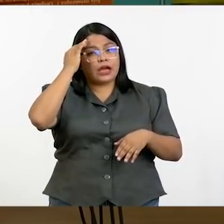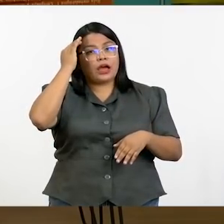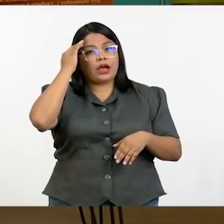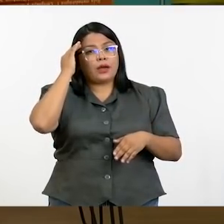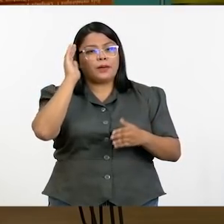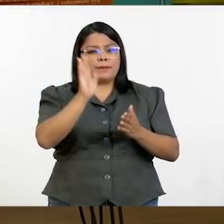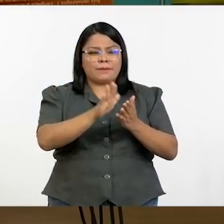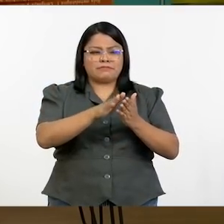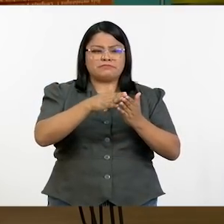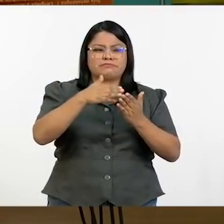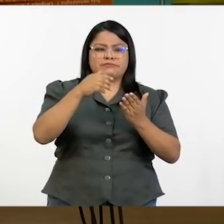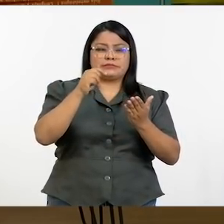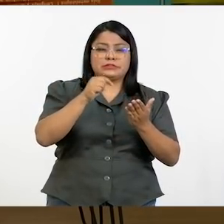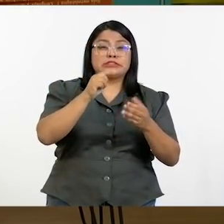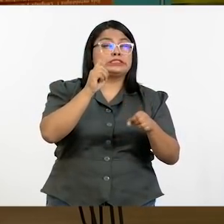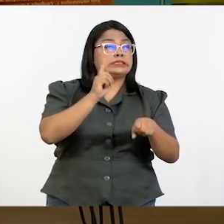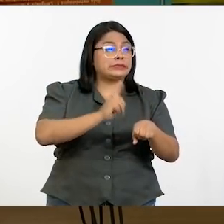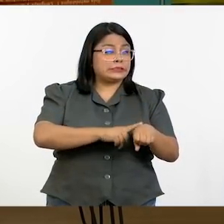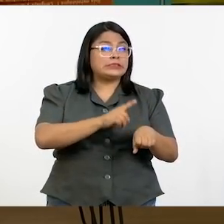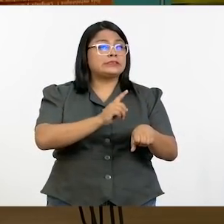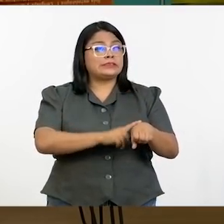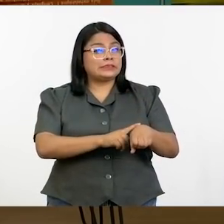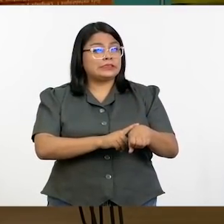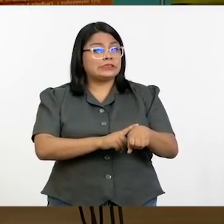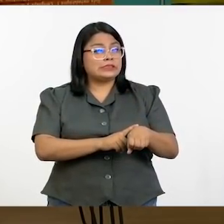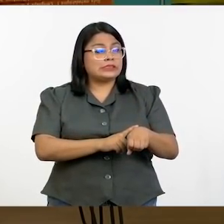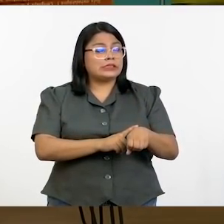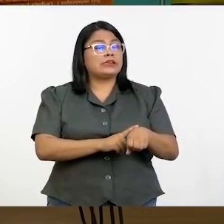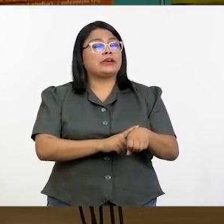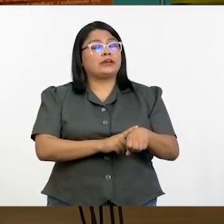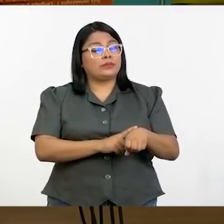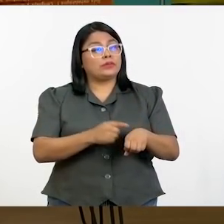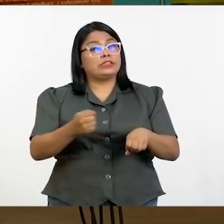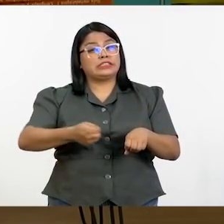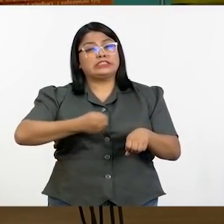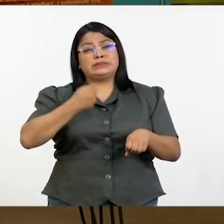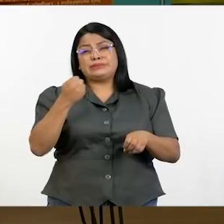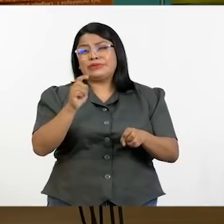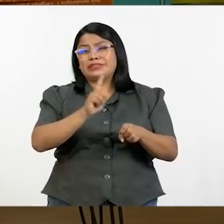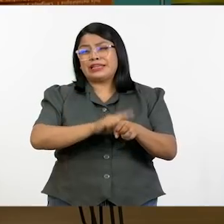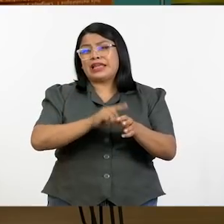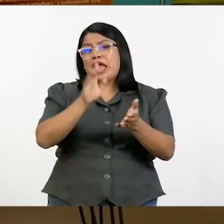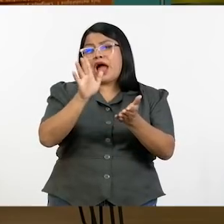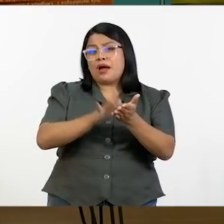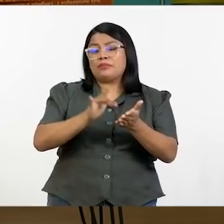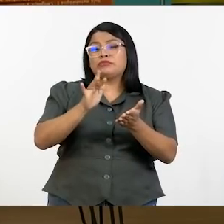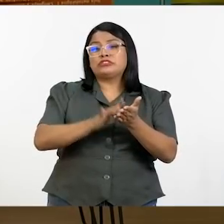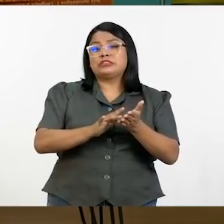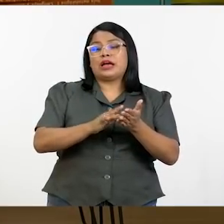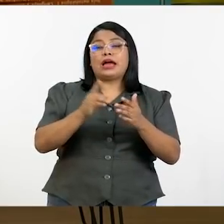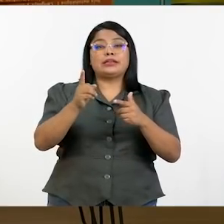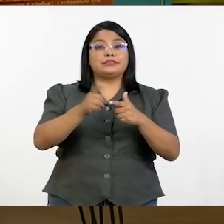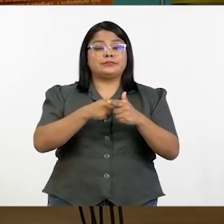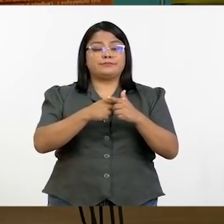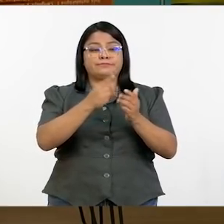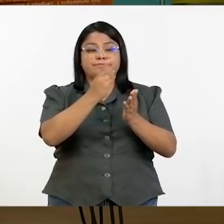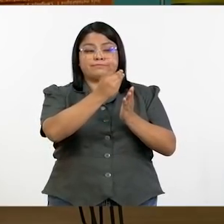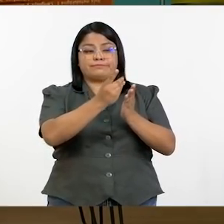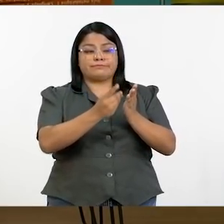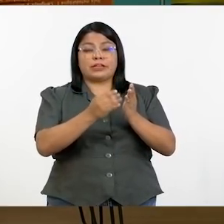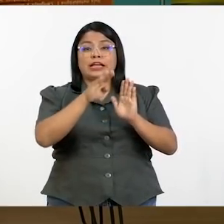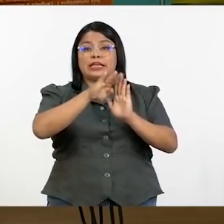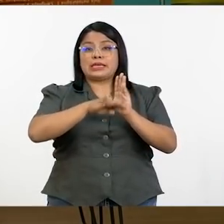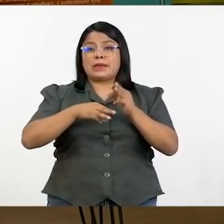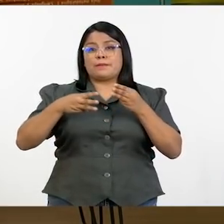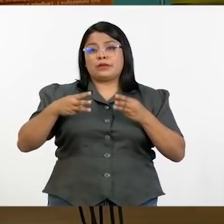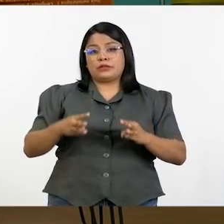planificación didáctica quita bastante tiempo y que el tiempo es muy valioso para nosotros los docentes. Entonces se ha diseñado esta